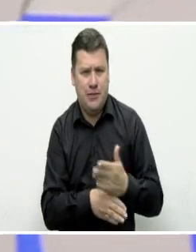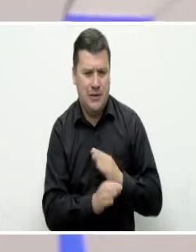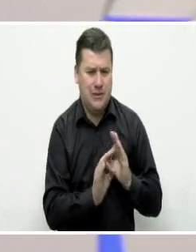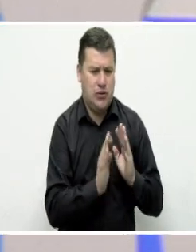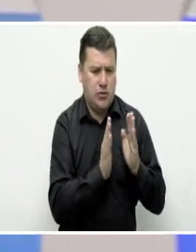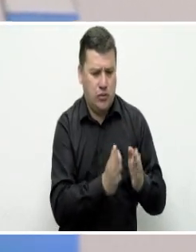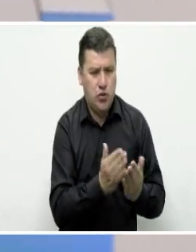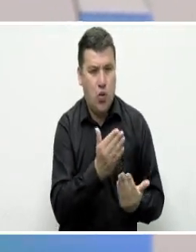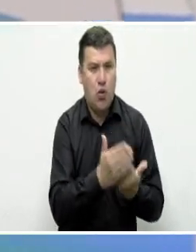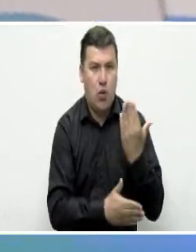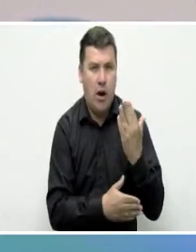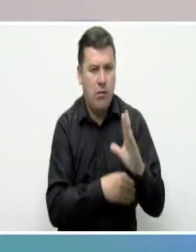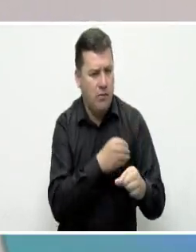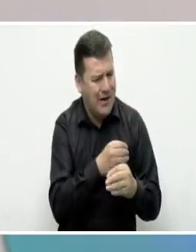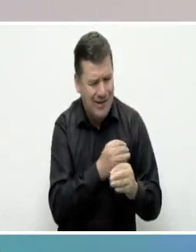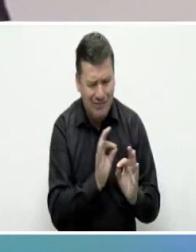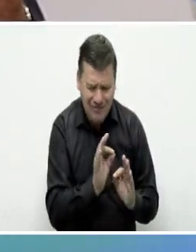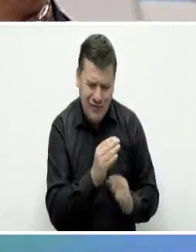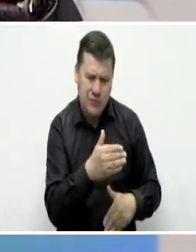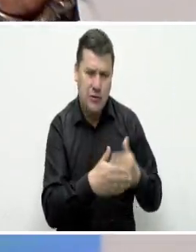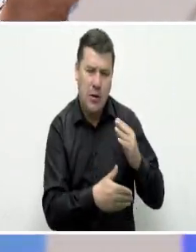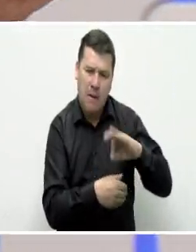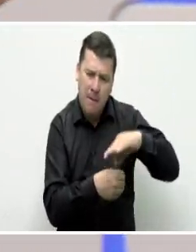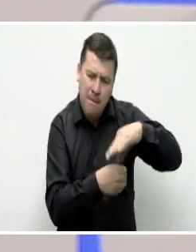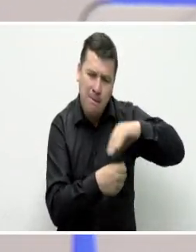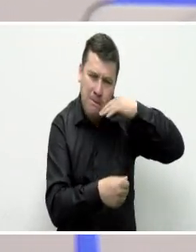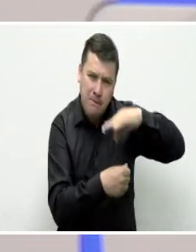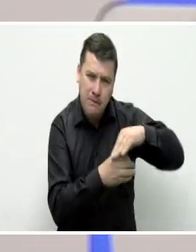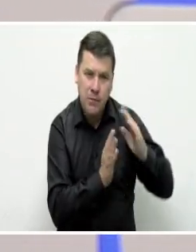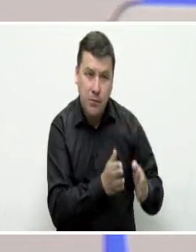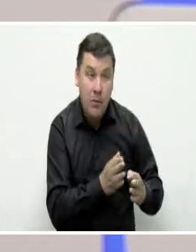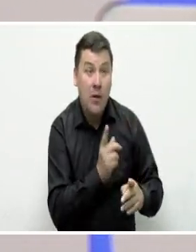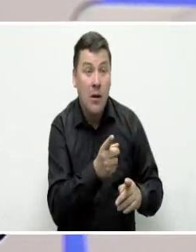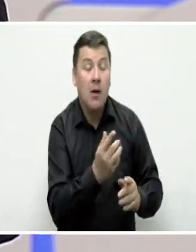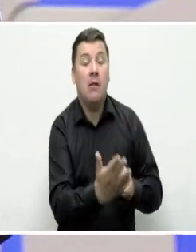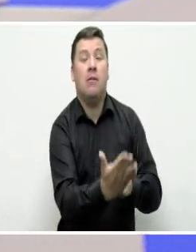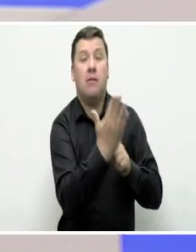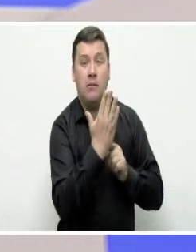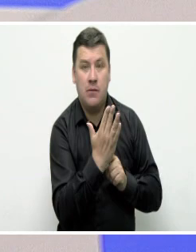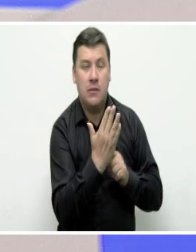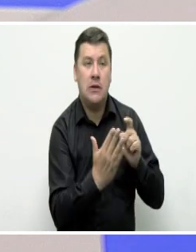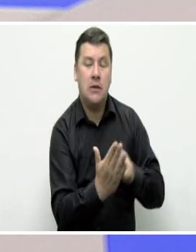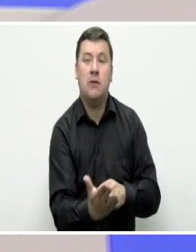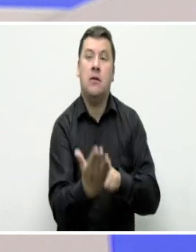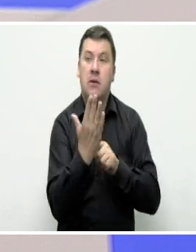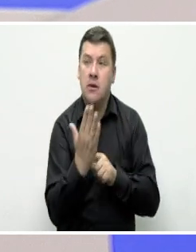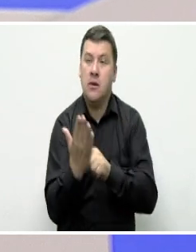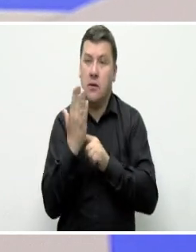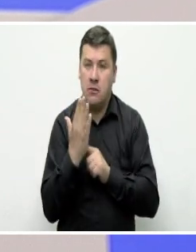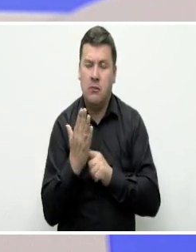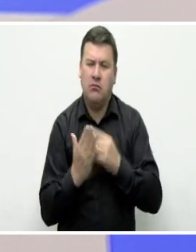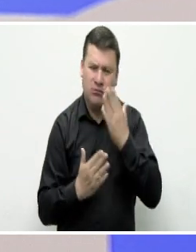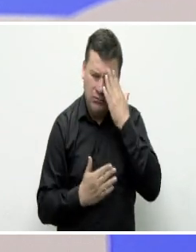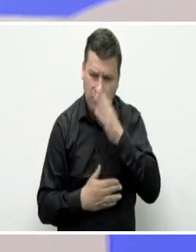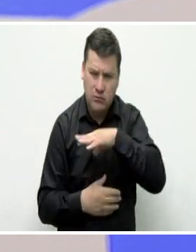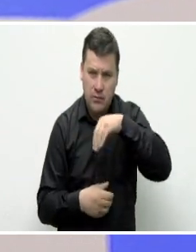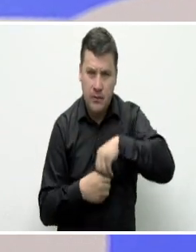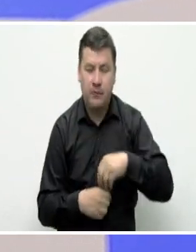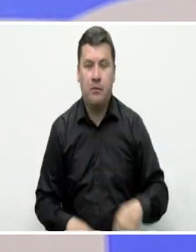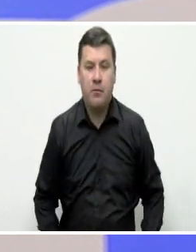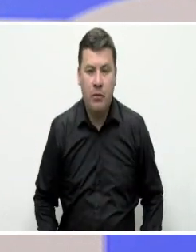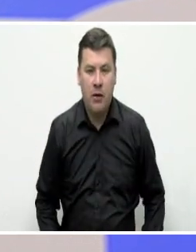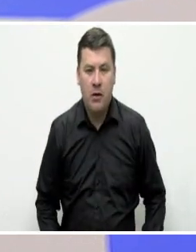atípicas, nuevas o complementarias, en la medida en que se fueron presentando vacancias absolutas en algunos cargos.